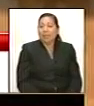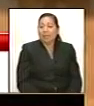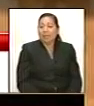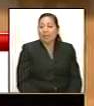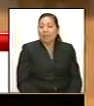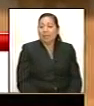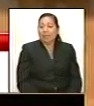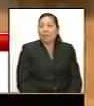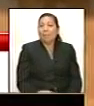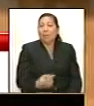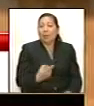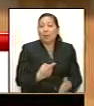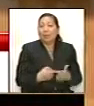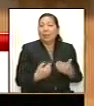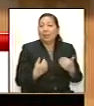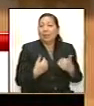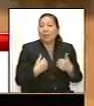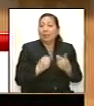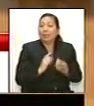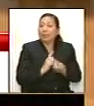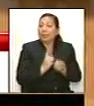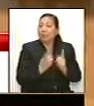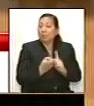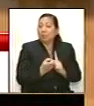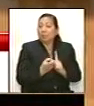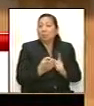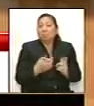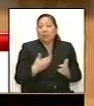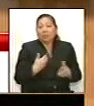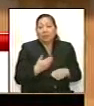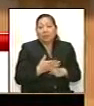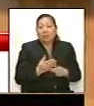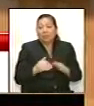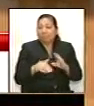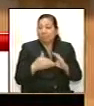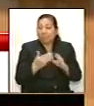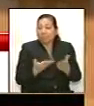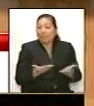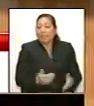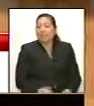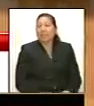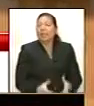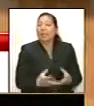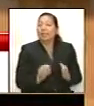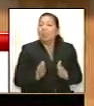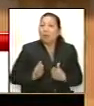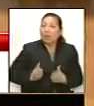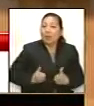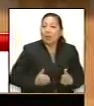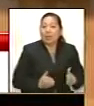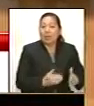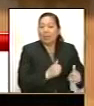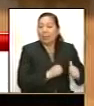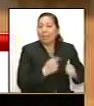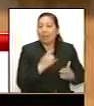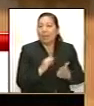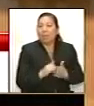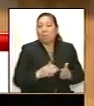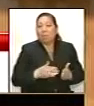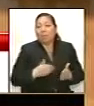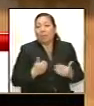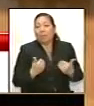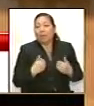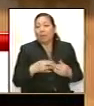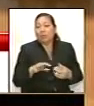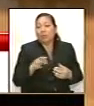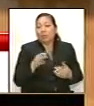y todo lo que sea, porque queremos que haya un cambio y queremos que también funcionen las plataformas y queremos orientar a las víctimas para que puedan tener